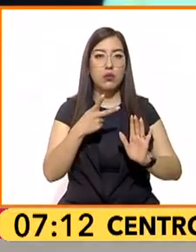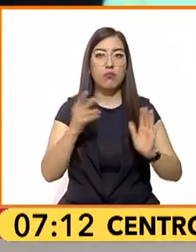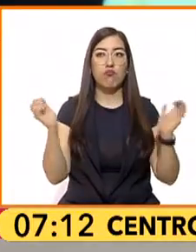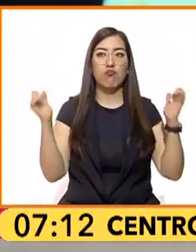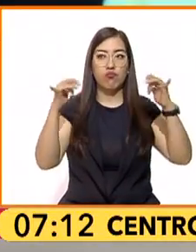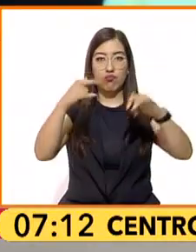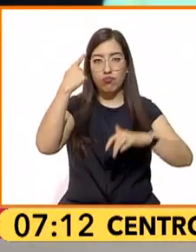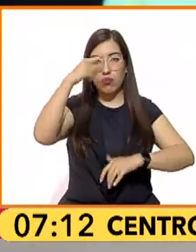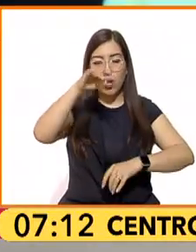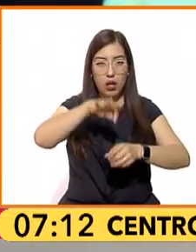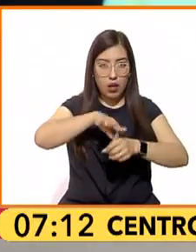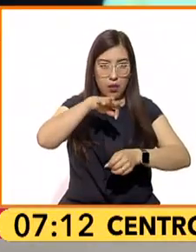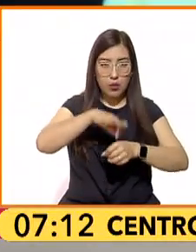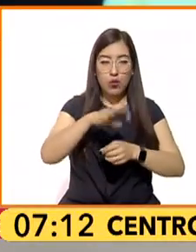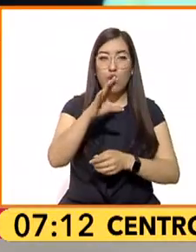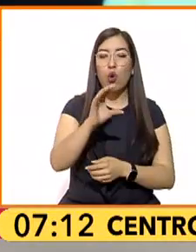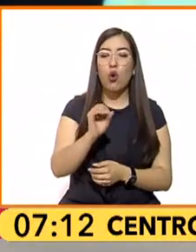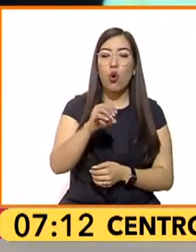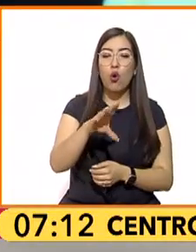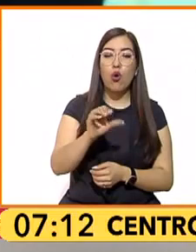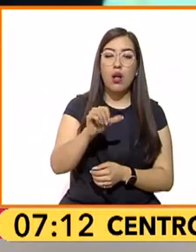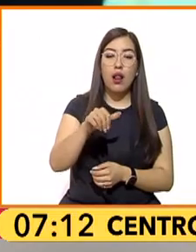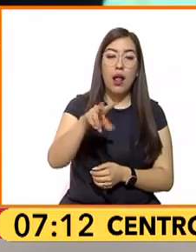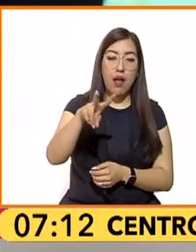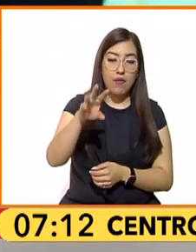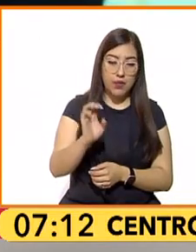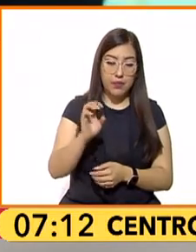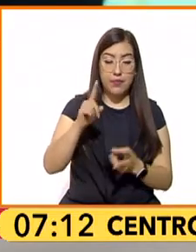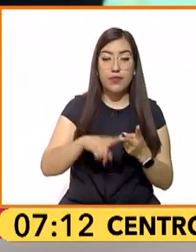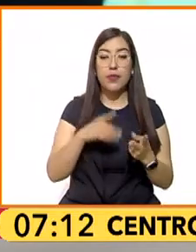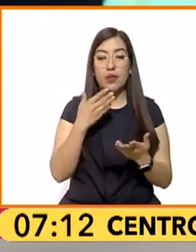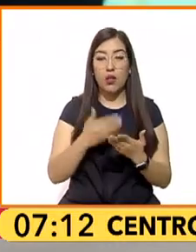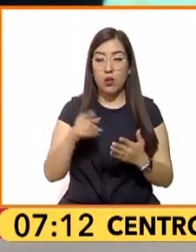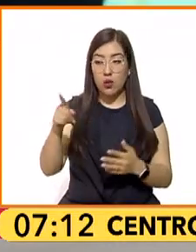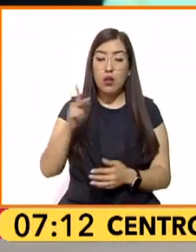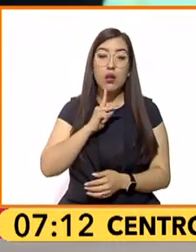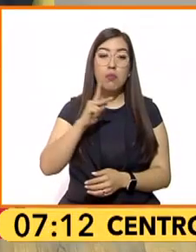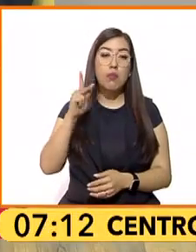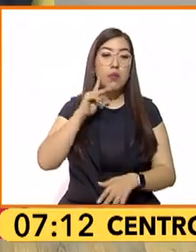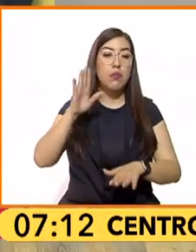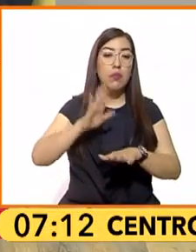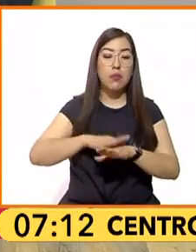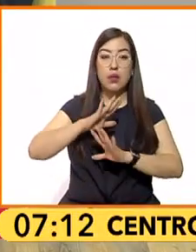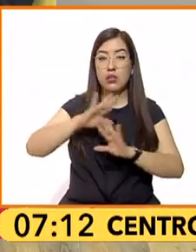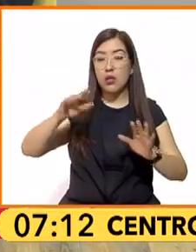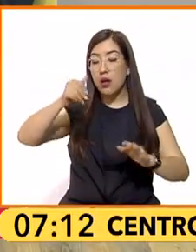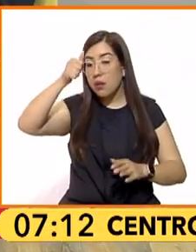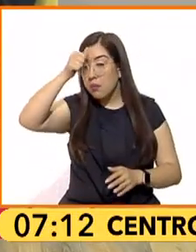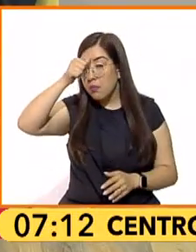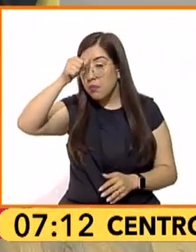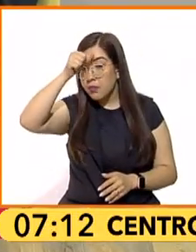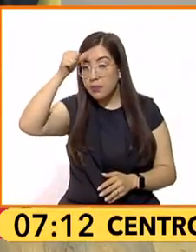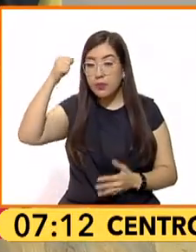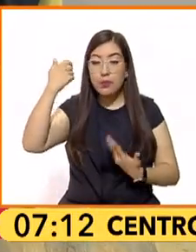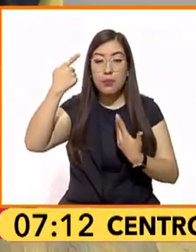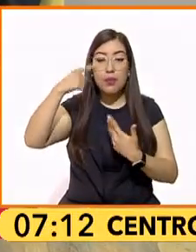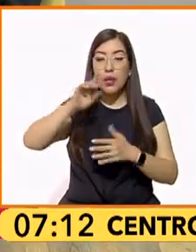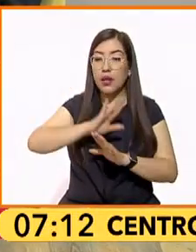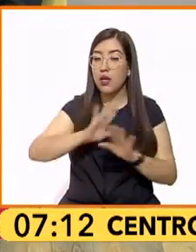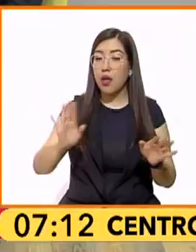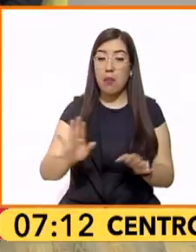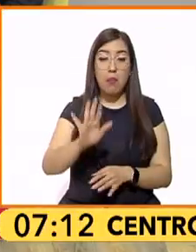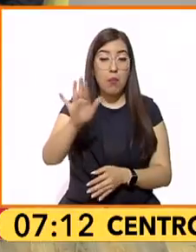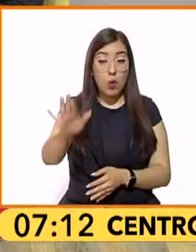caso. Otras, el Papa recibió la extrema unción. No, ya un paso más allá, ya lo